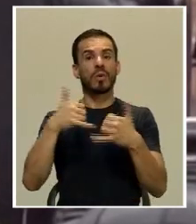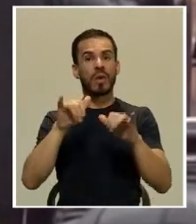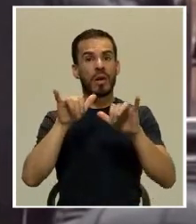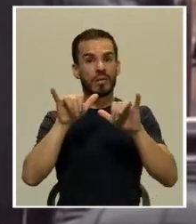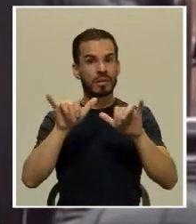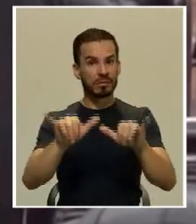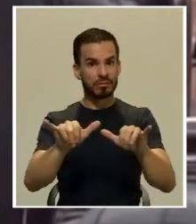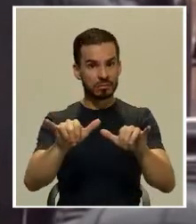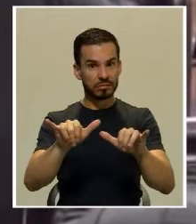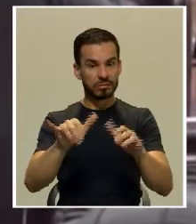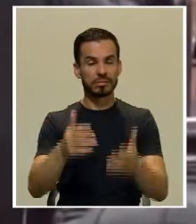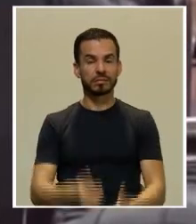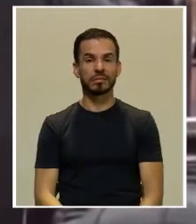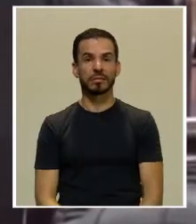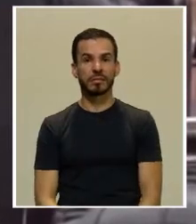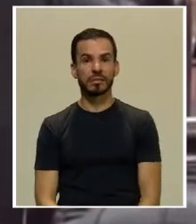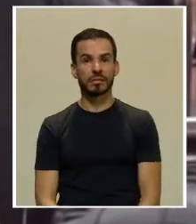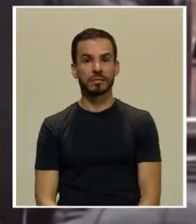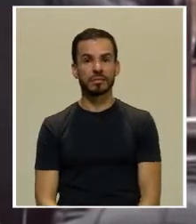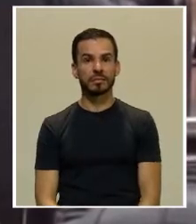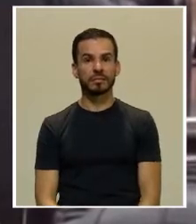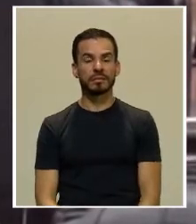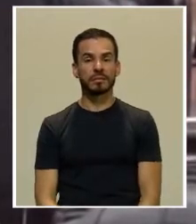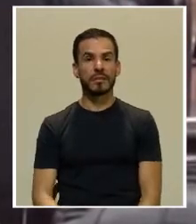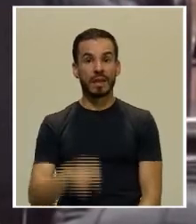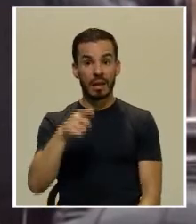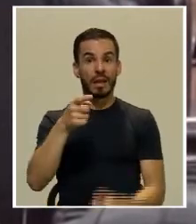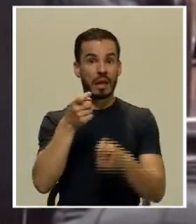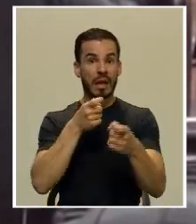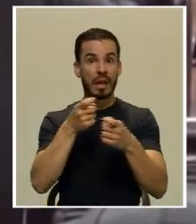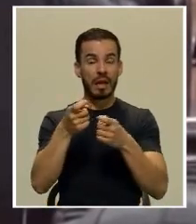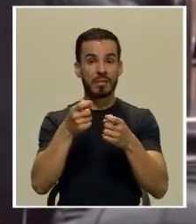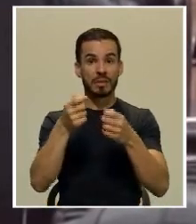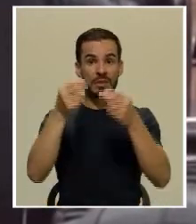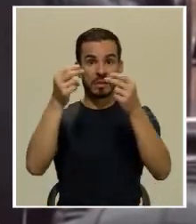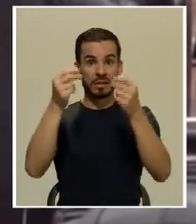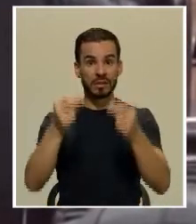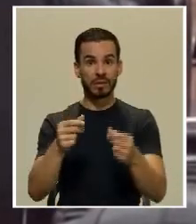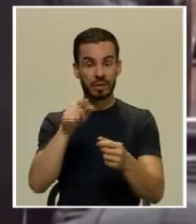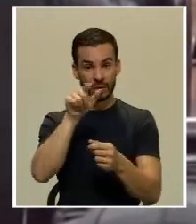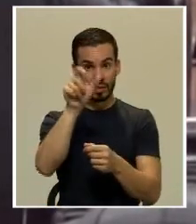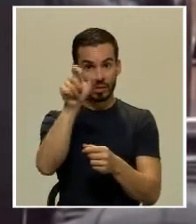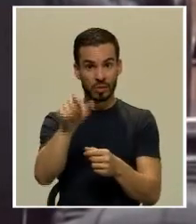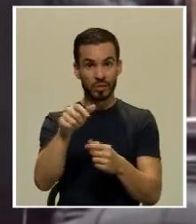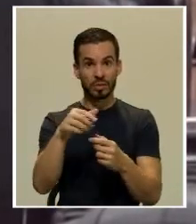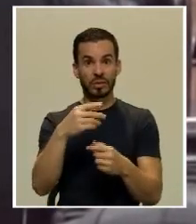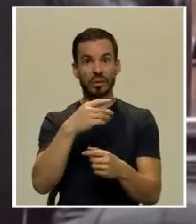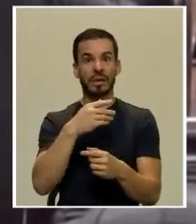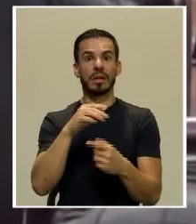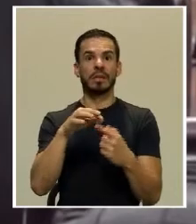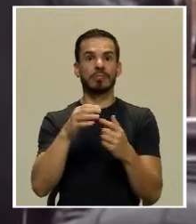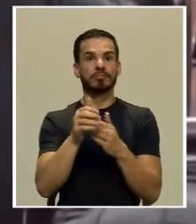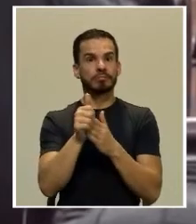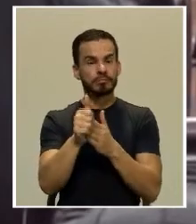persiste aún hoy día en la administración tributaria que usted preside.